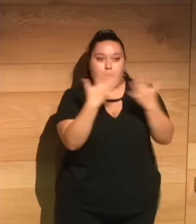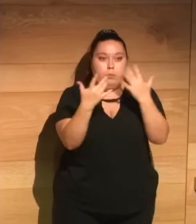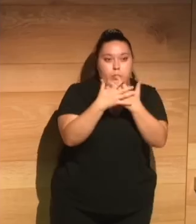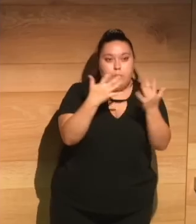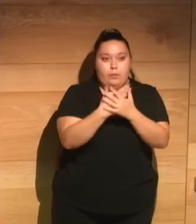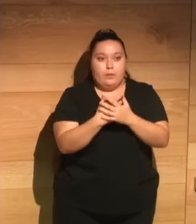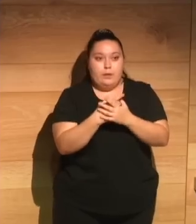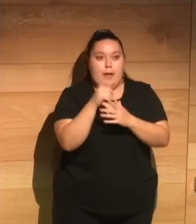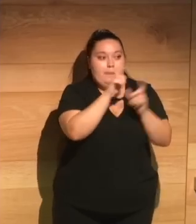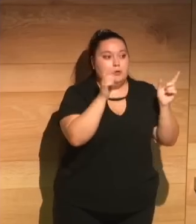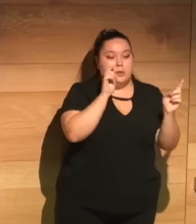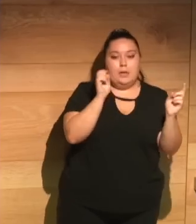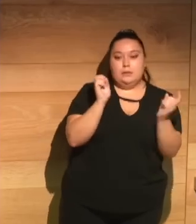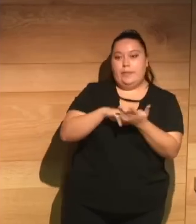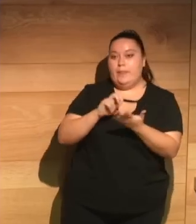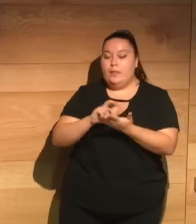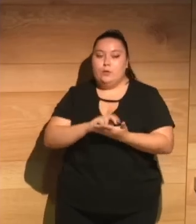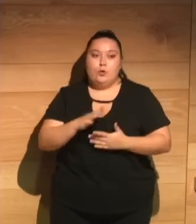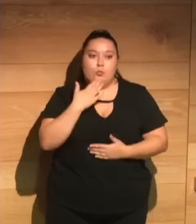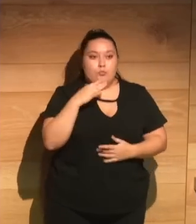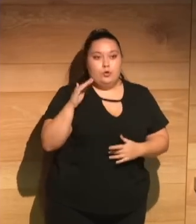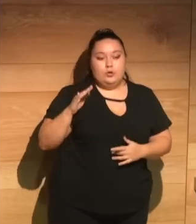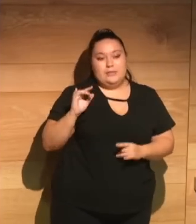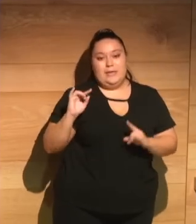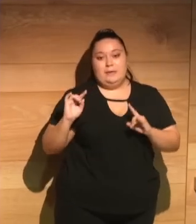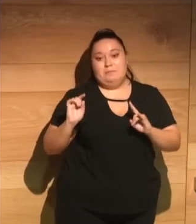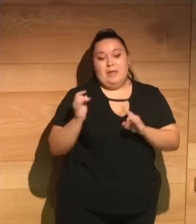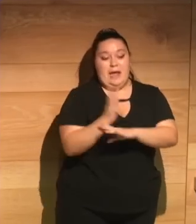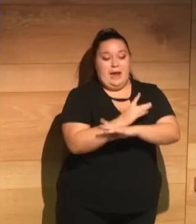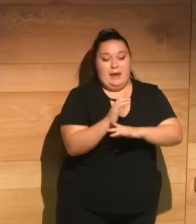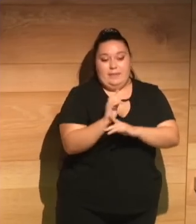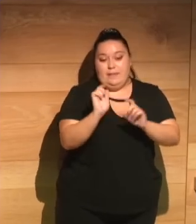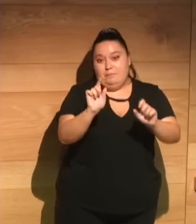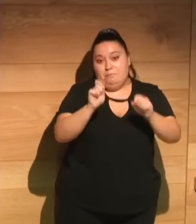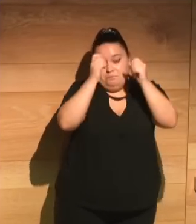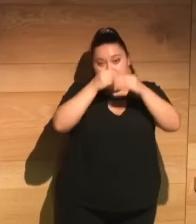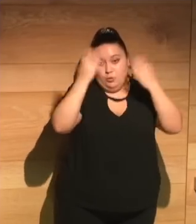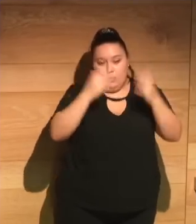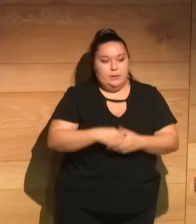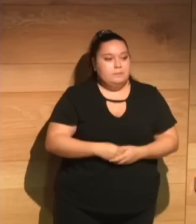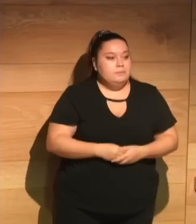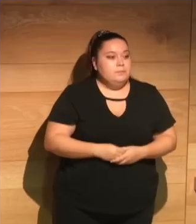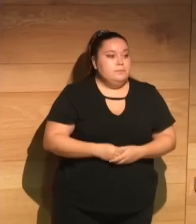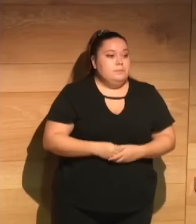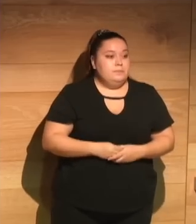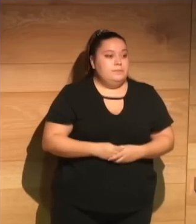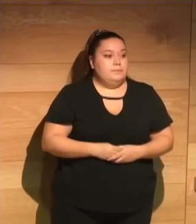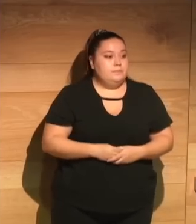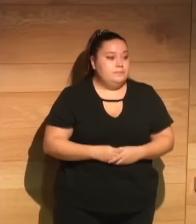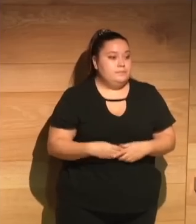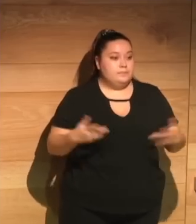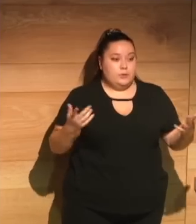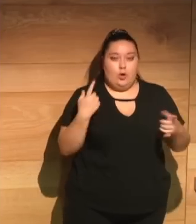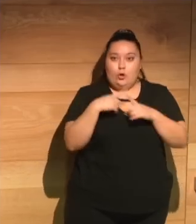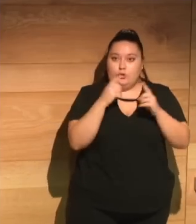se ponía la gente a pasear como si estuviera rodeada de un jardín virtual. Eso en las exposiciones tenemos universales se hacía muchísimo. Claro. Que